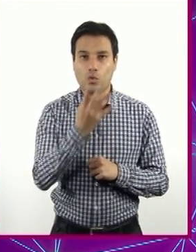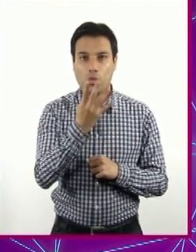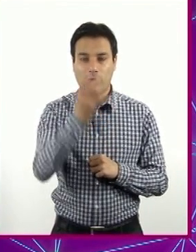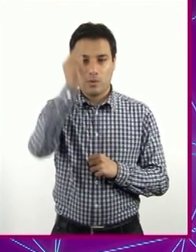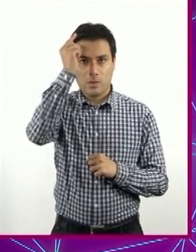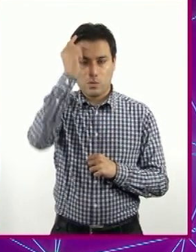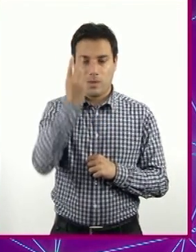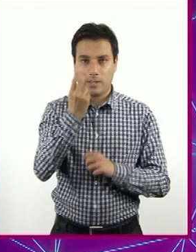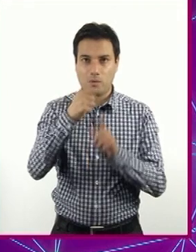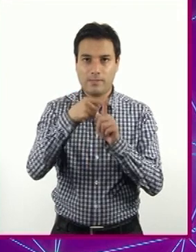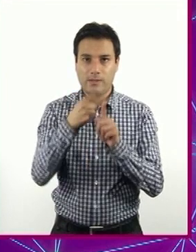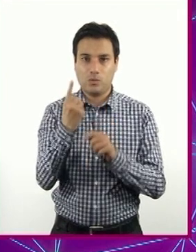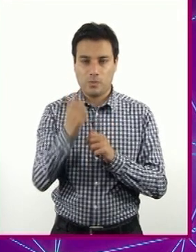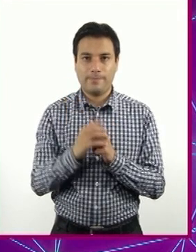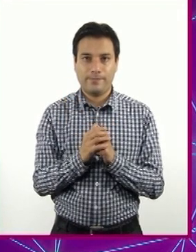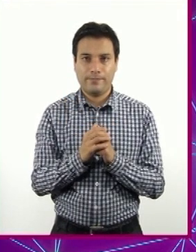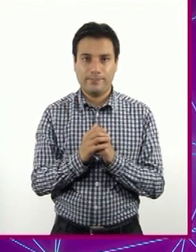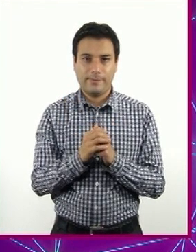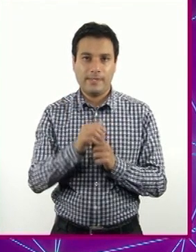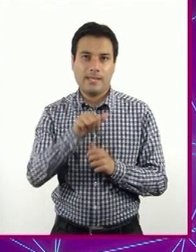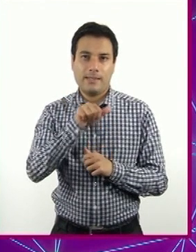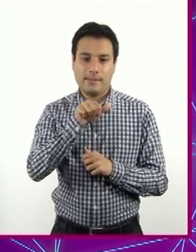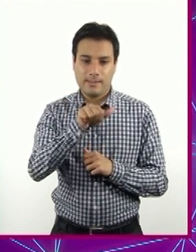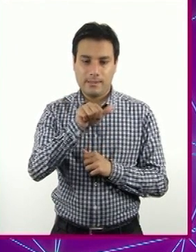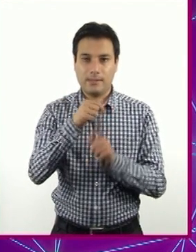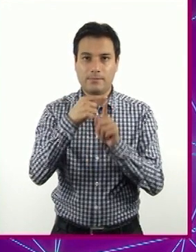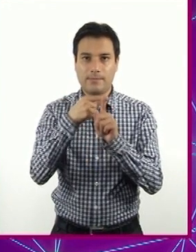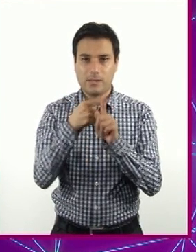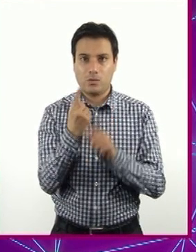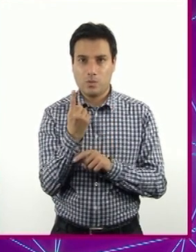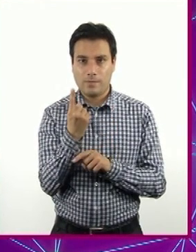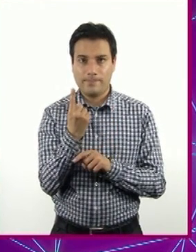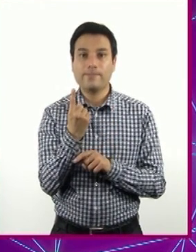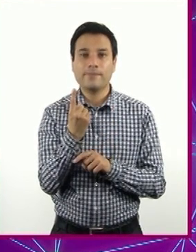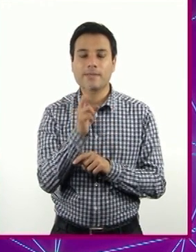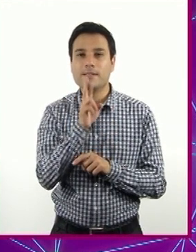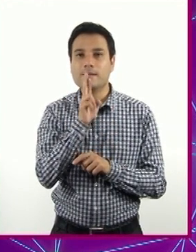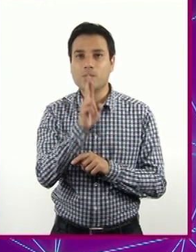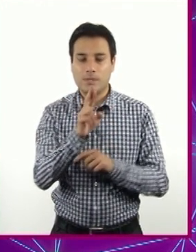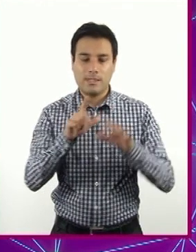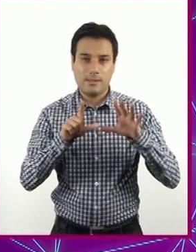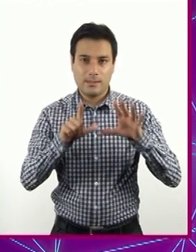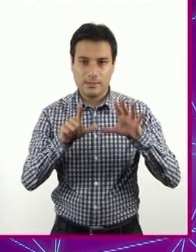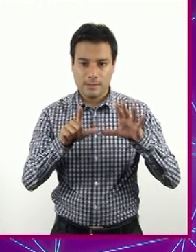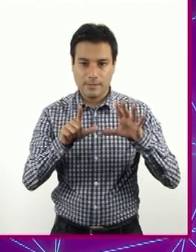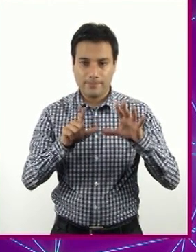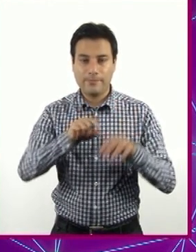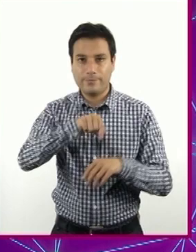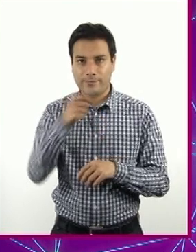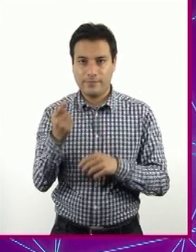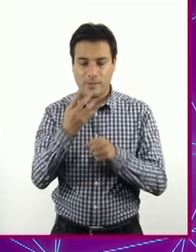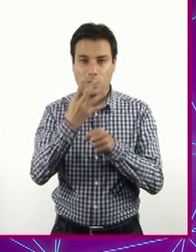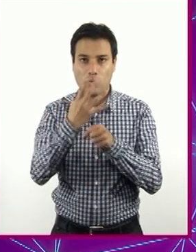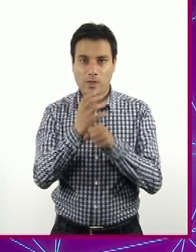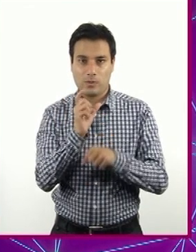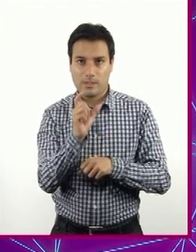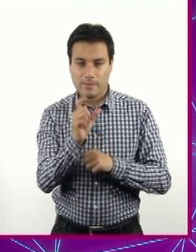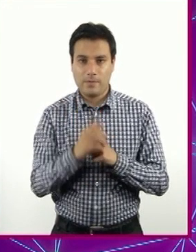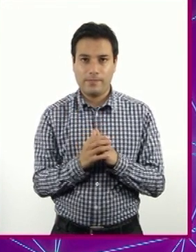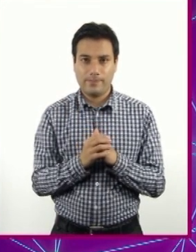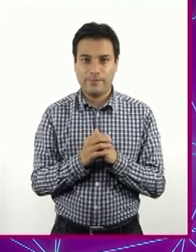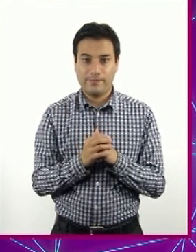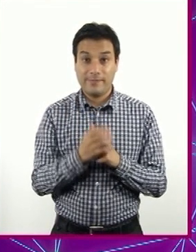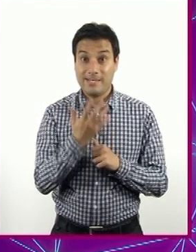más 1, igual a 16 más 1, da como resultado 17. El cuarto término de la sucesión